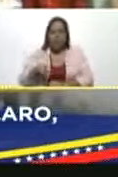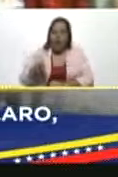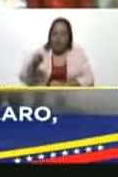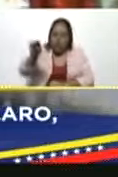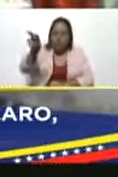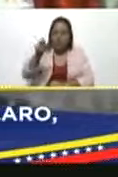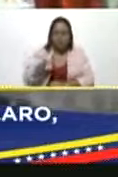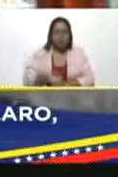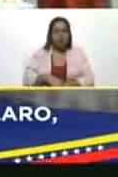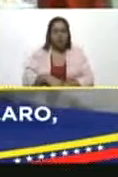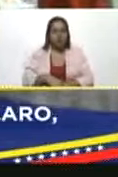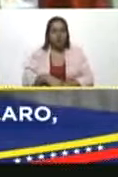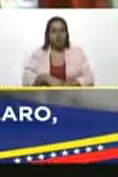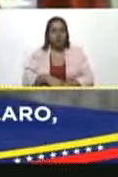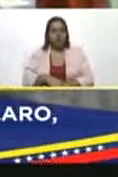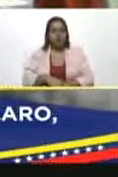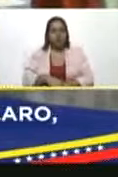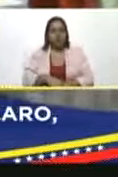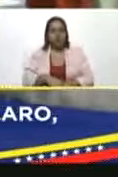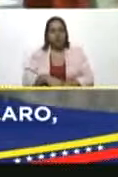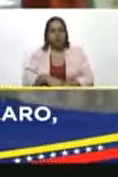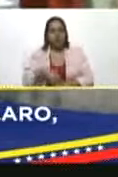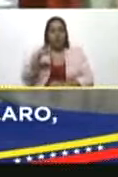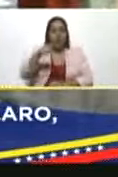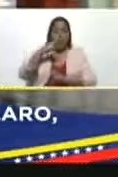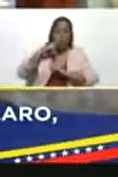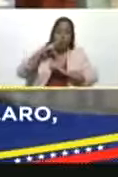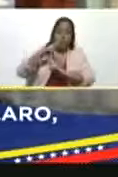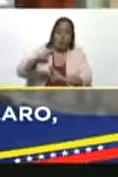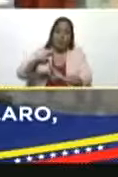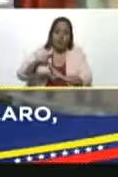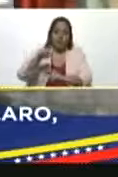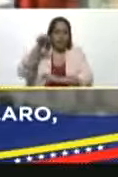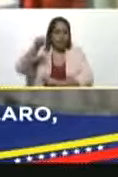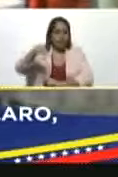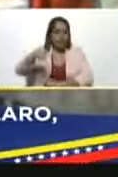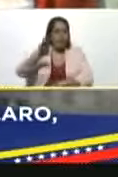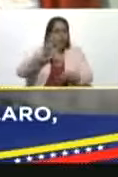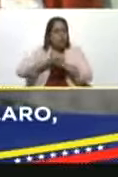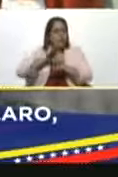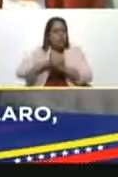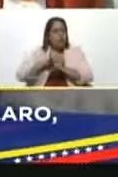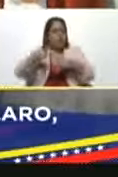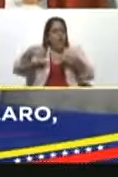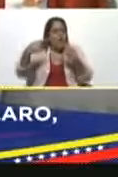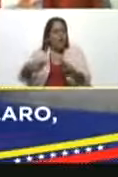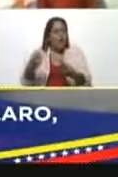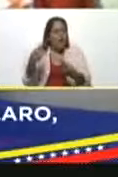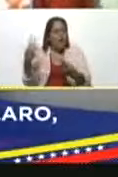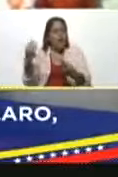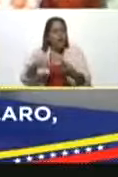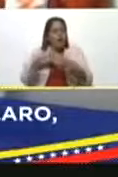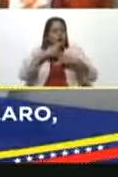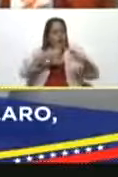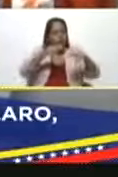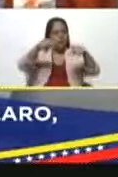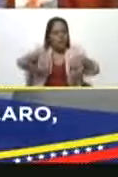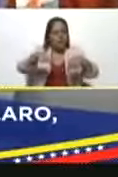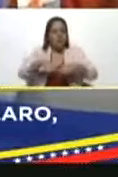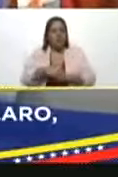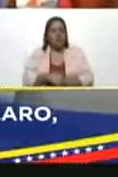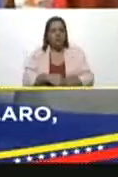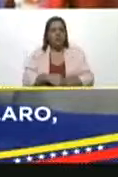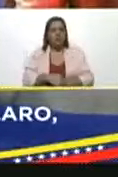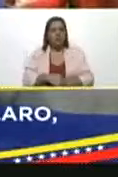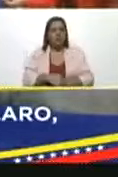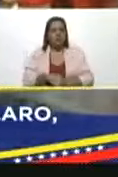A Patica. Así mismo es. Entonces, bueno, es una respuesta. Ahí está, pues, ¿por qué tantas novedades teníamos? La respuesta está acá. La